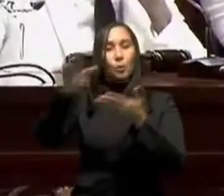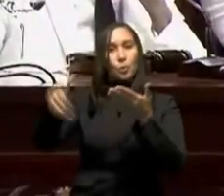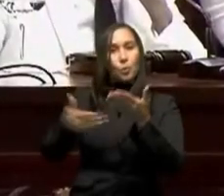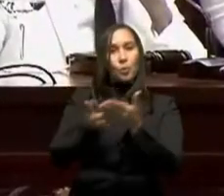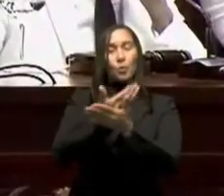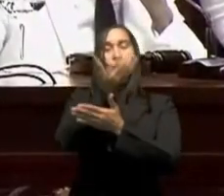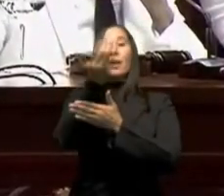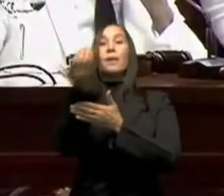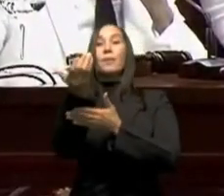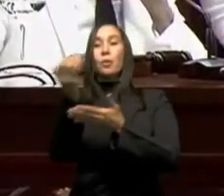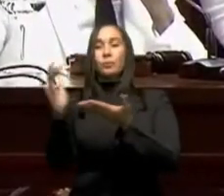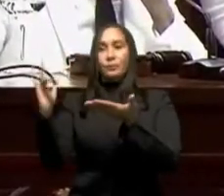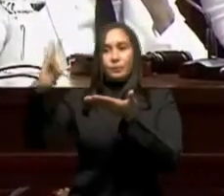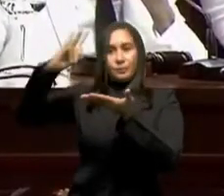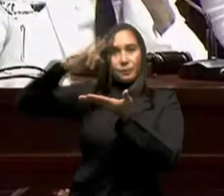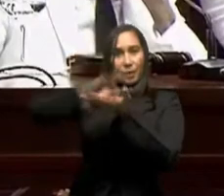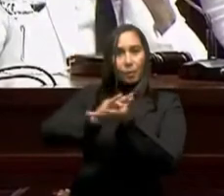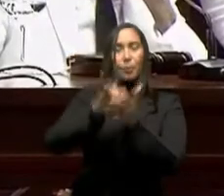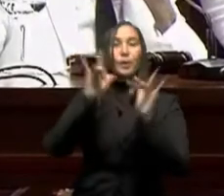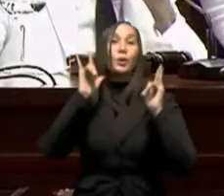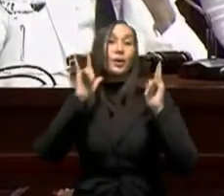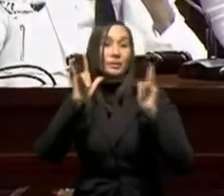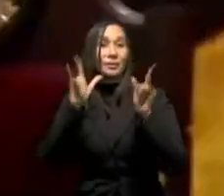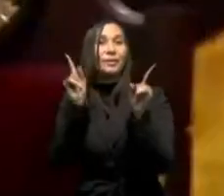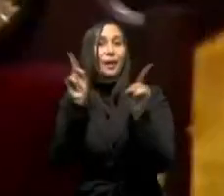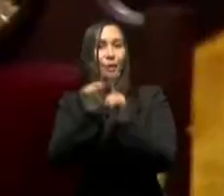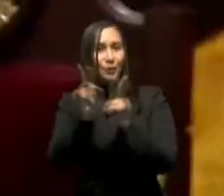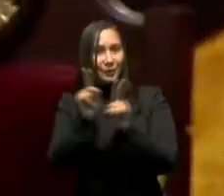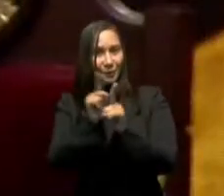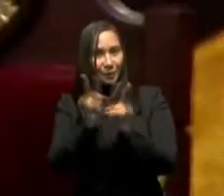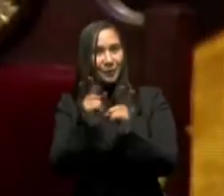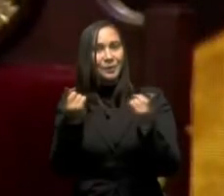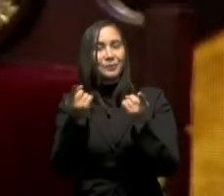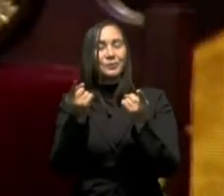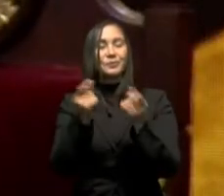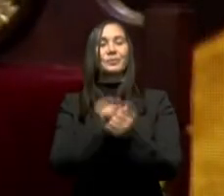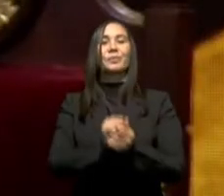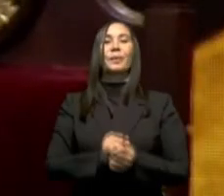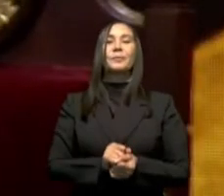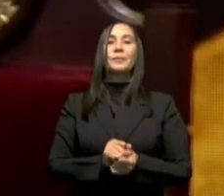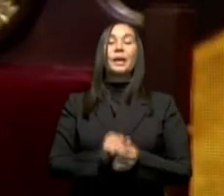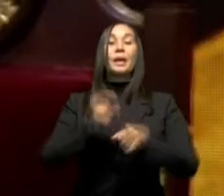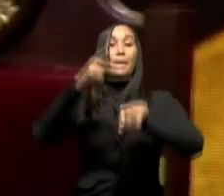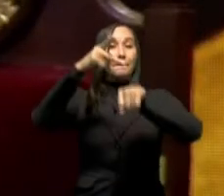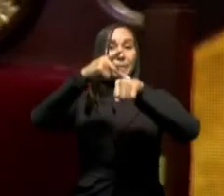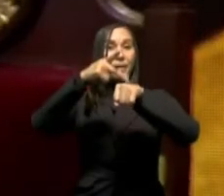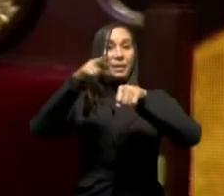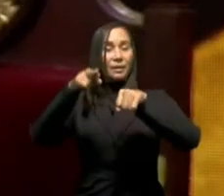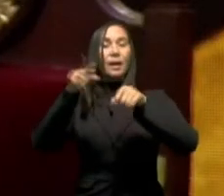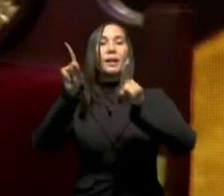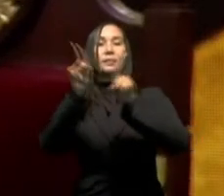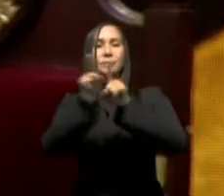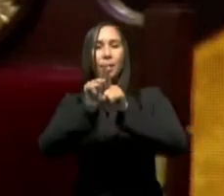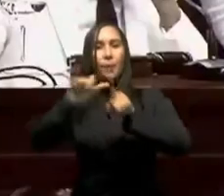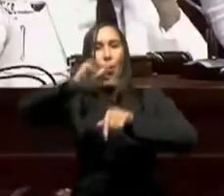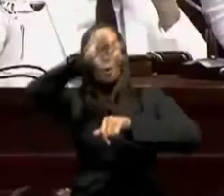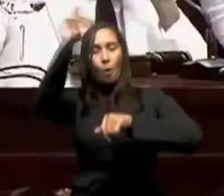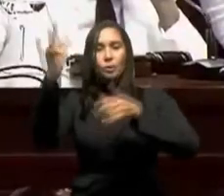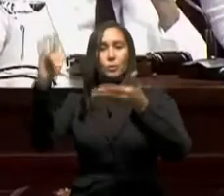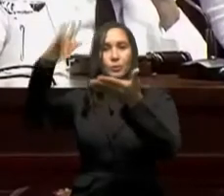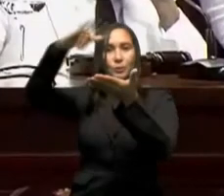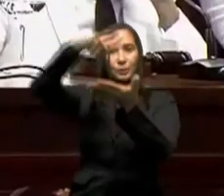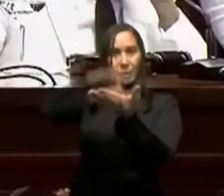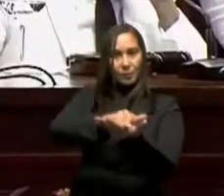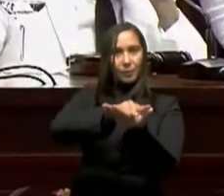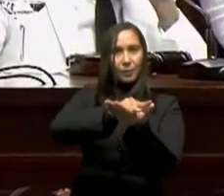en el aeropuerto de Santiago y también se iniciaron las construcciones del nuevo aeropuerto internacional de Pedernales, nuestra gran apuesta